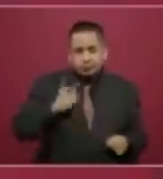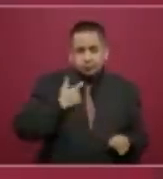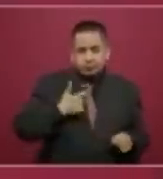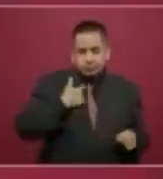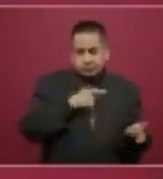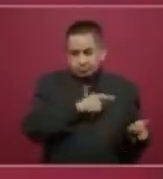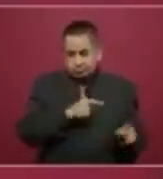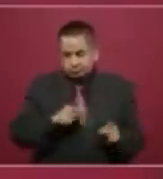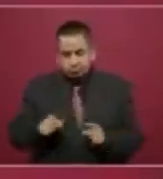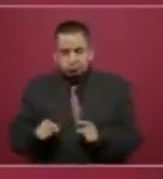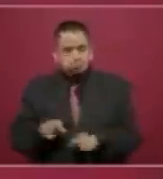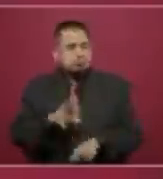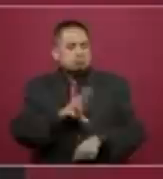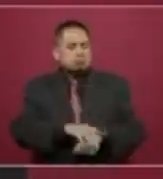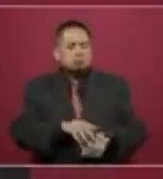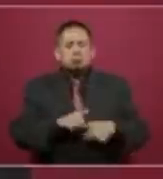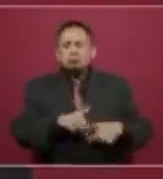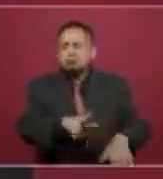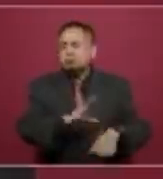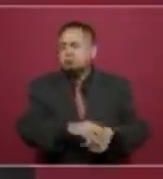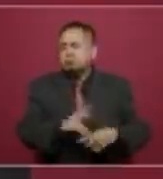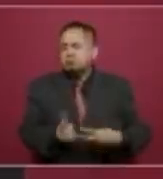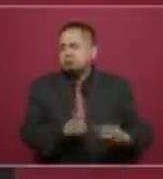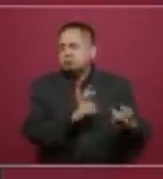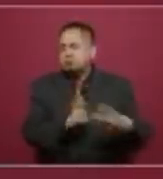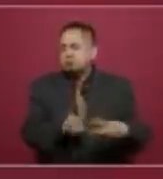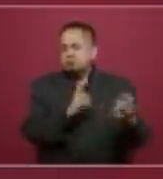con tolerancia.